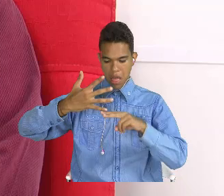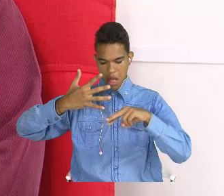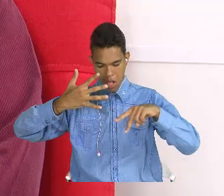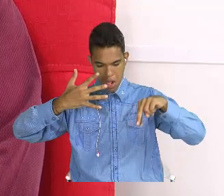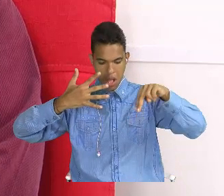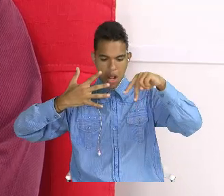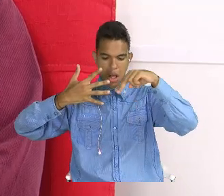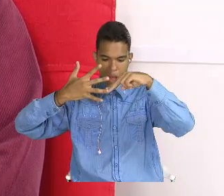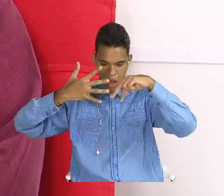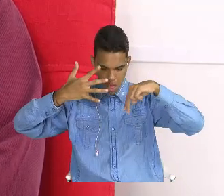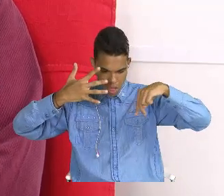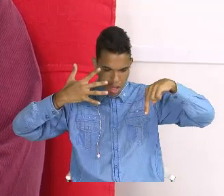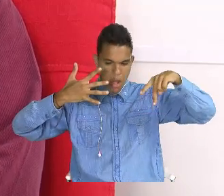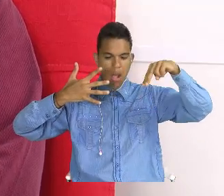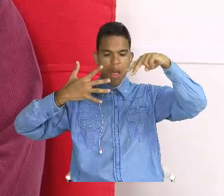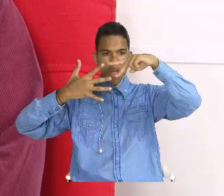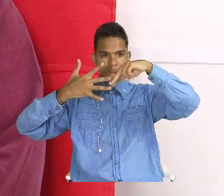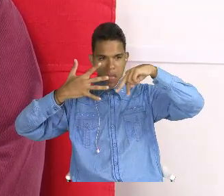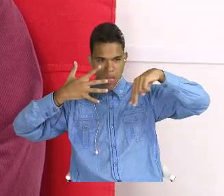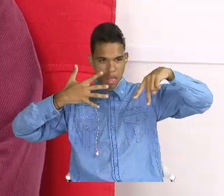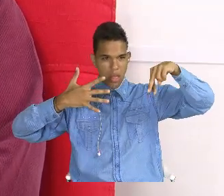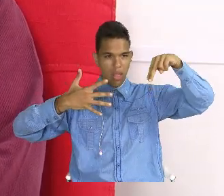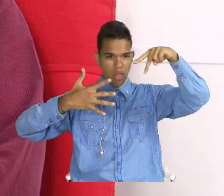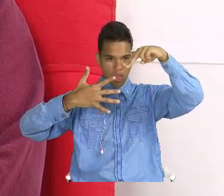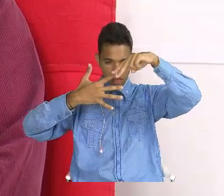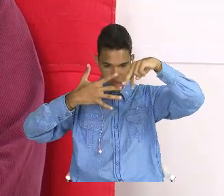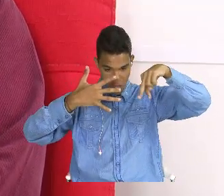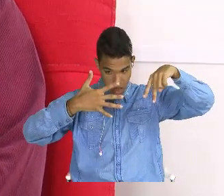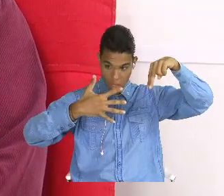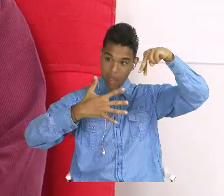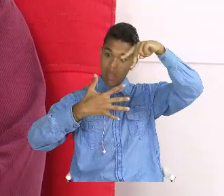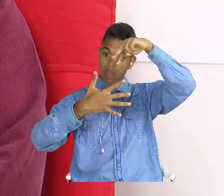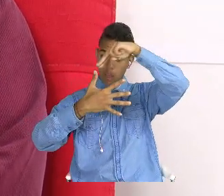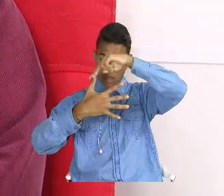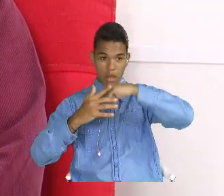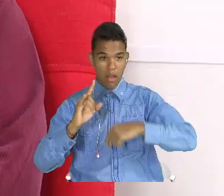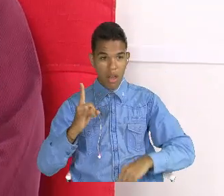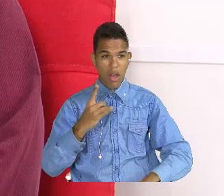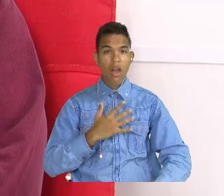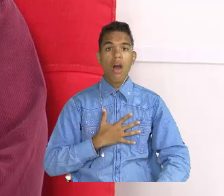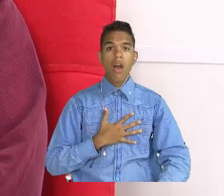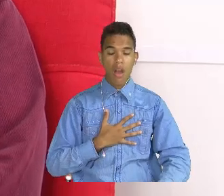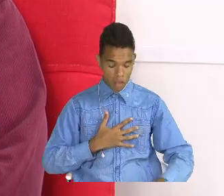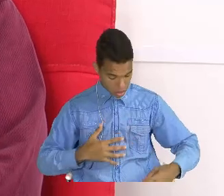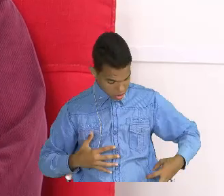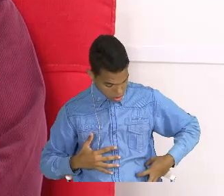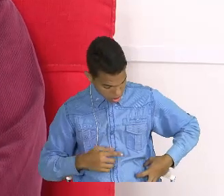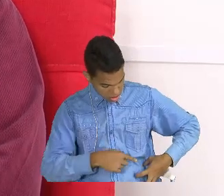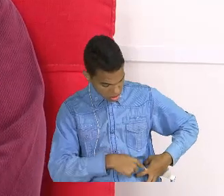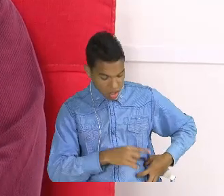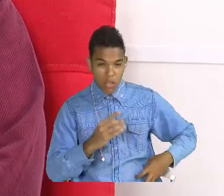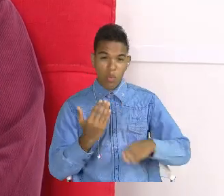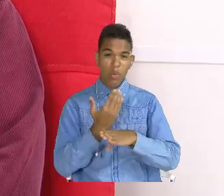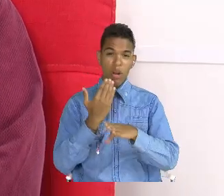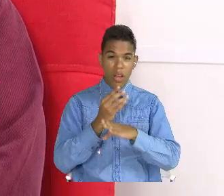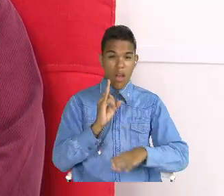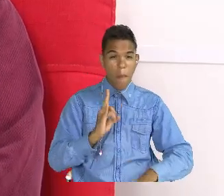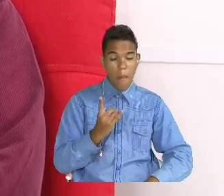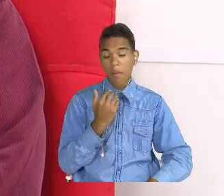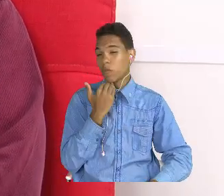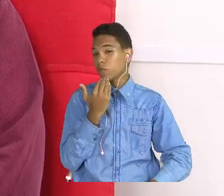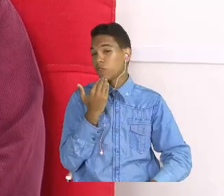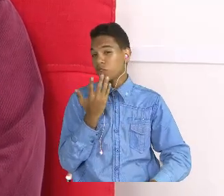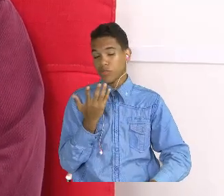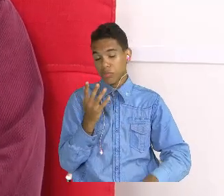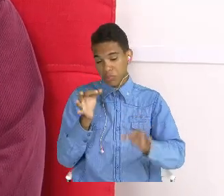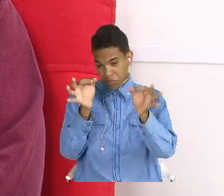entrando con un problema de este tipo y buscándome que tenga un problema de insuficiencia renal o otro tipo de patología. No puedo